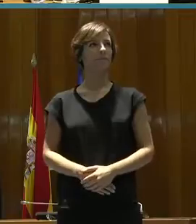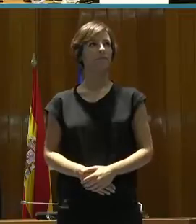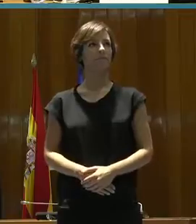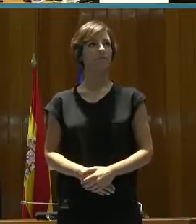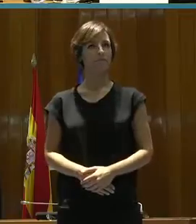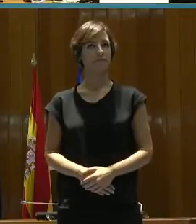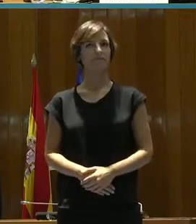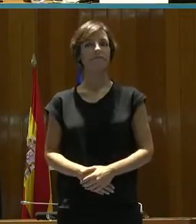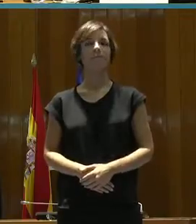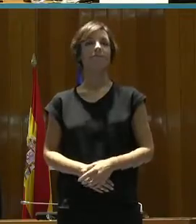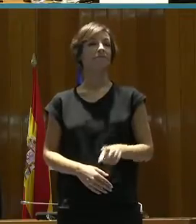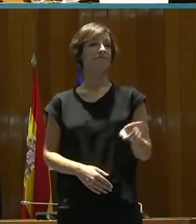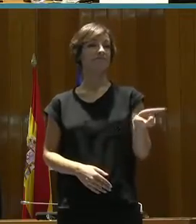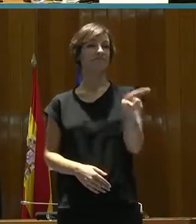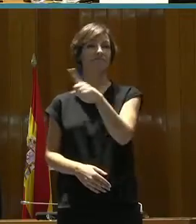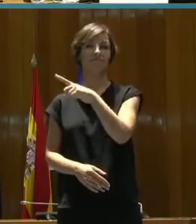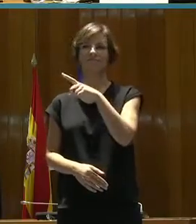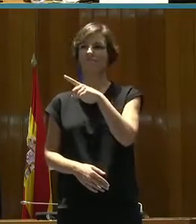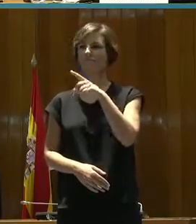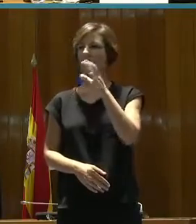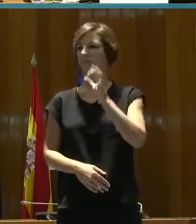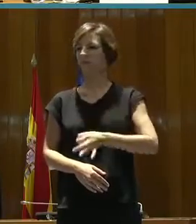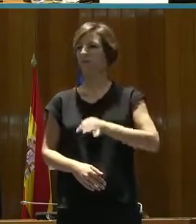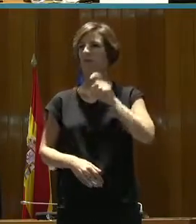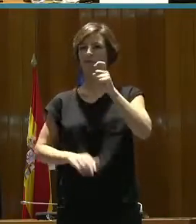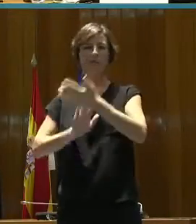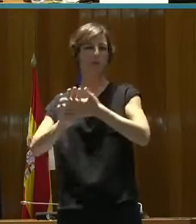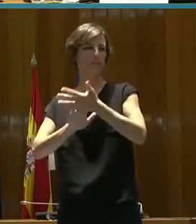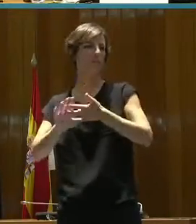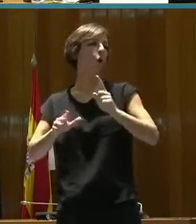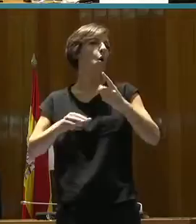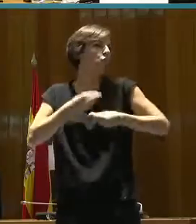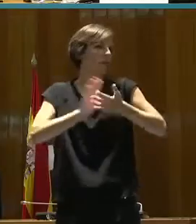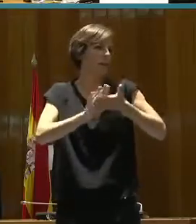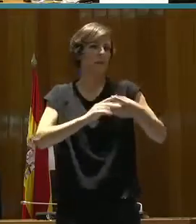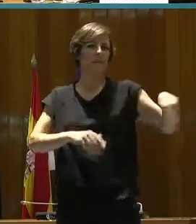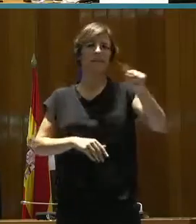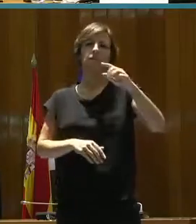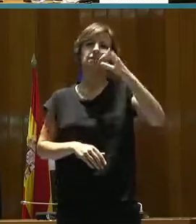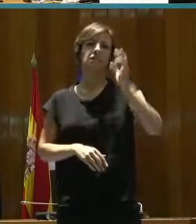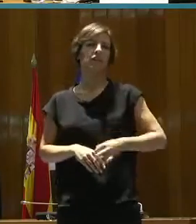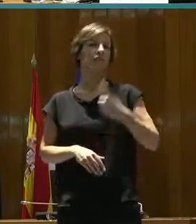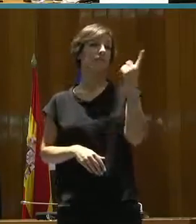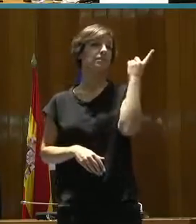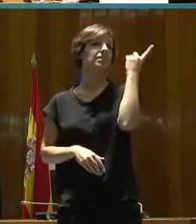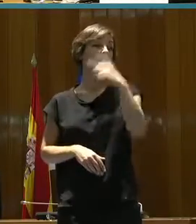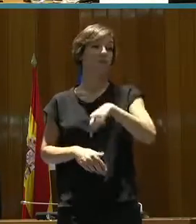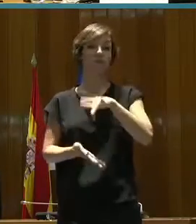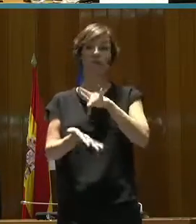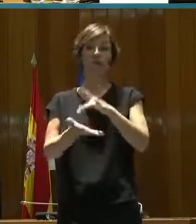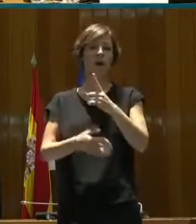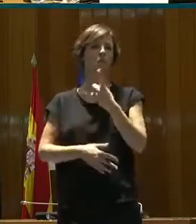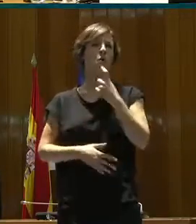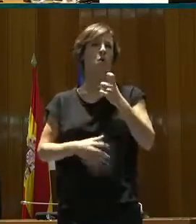También muchos de ustedes, como profesores de usuarios de lengua de signos y profesores de lengua de signos, sabrán que nos enfrentamos a una dificultad